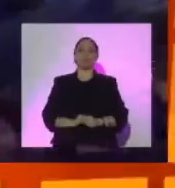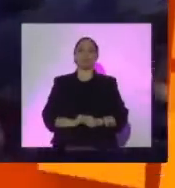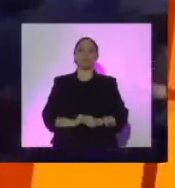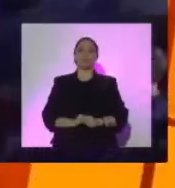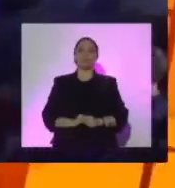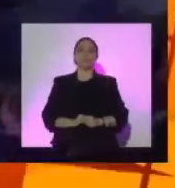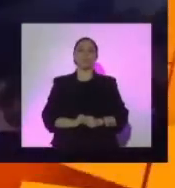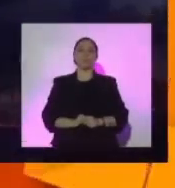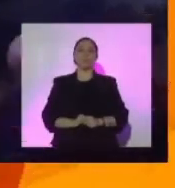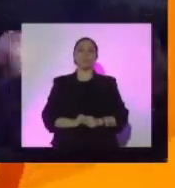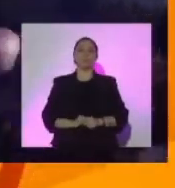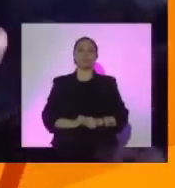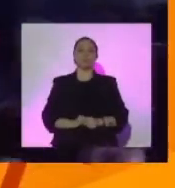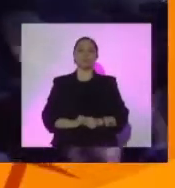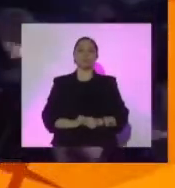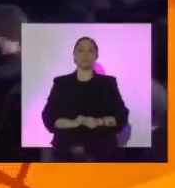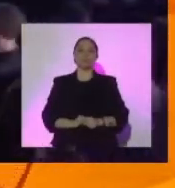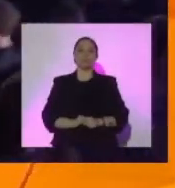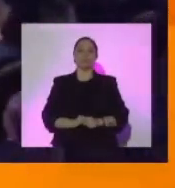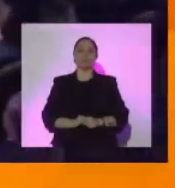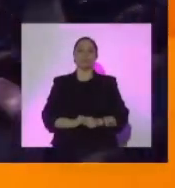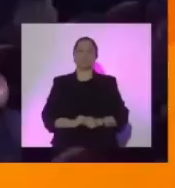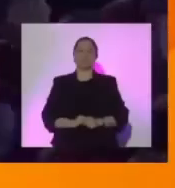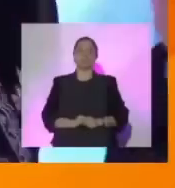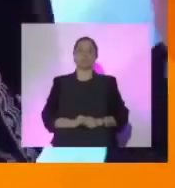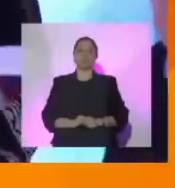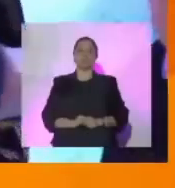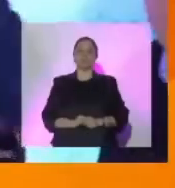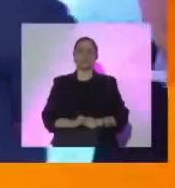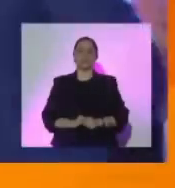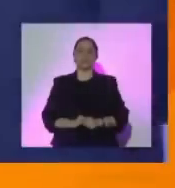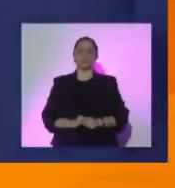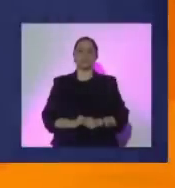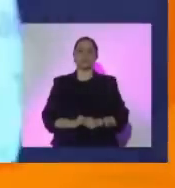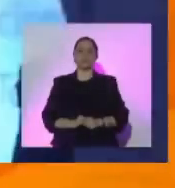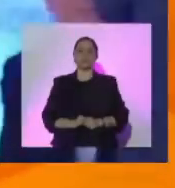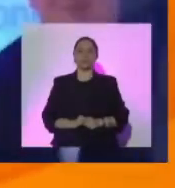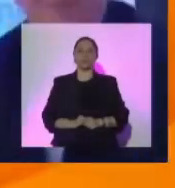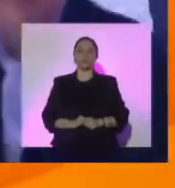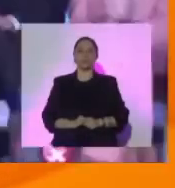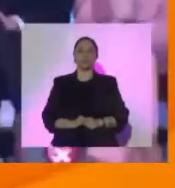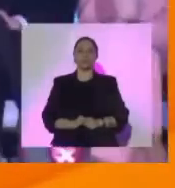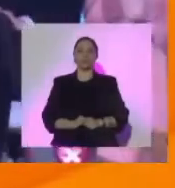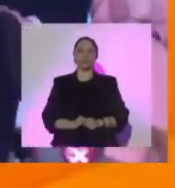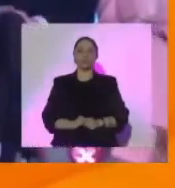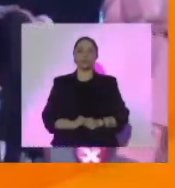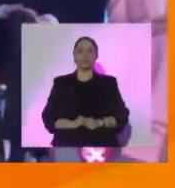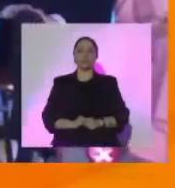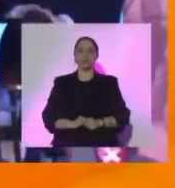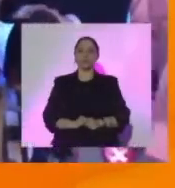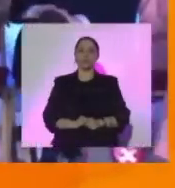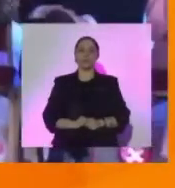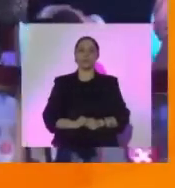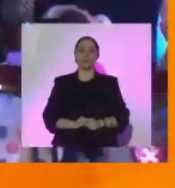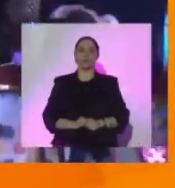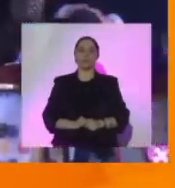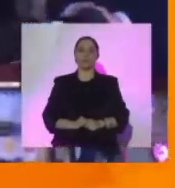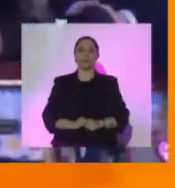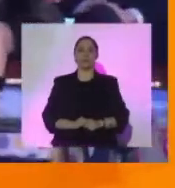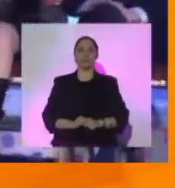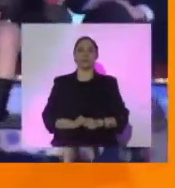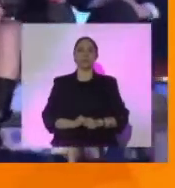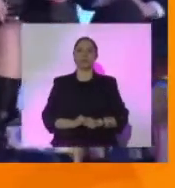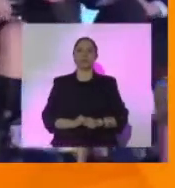89 y premio Nacional de ciencias y artes en el 2011 es un reconocido analista político y colaborador de varios programas o sea no genera